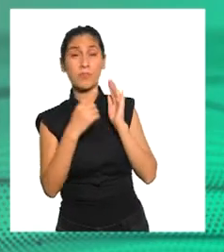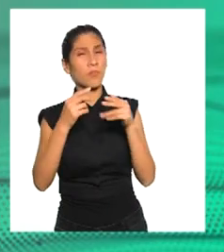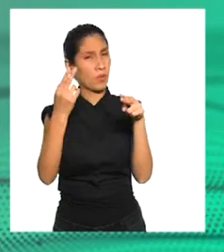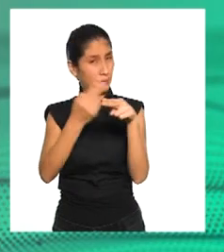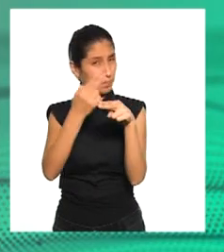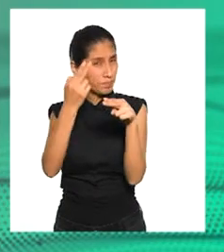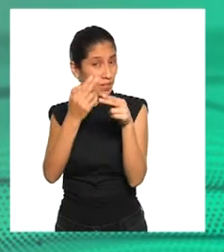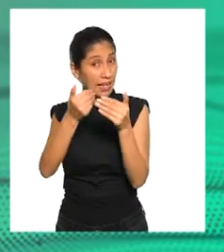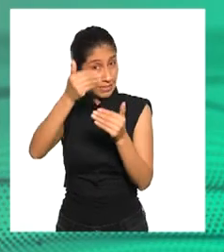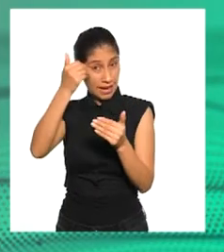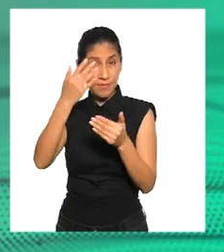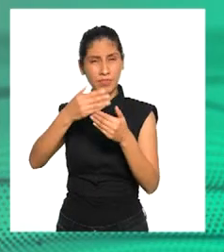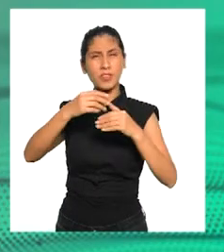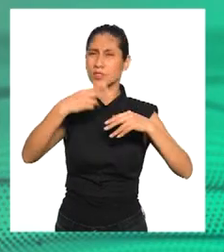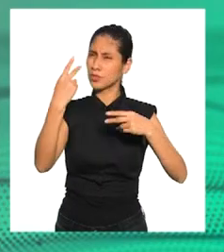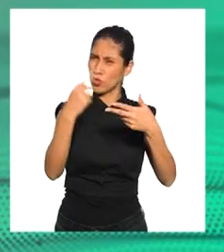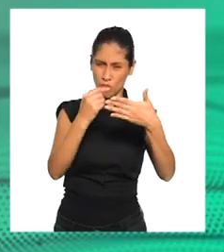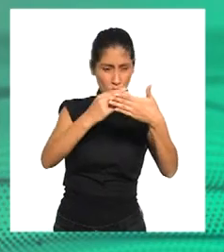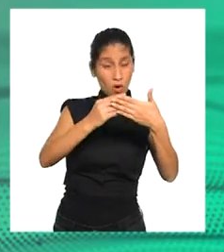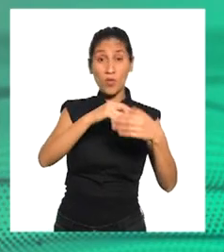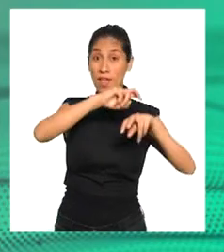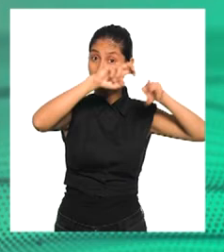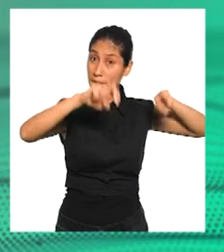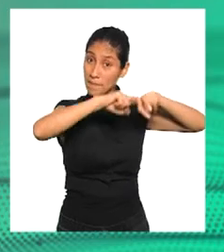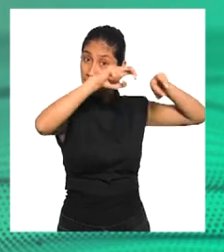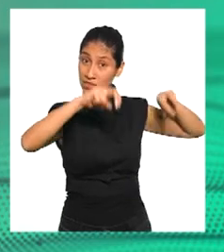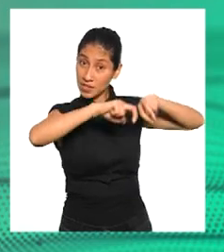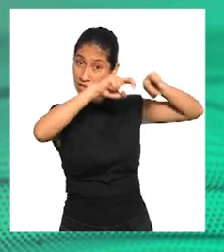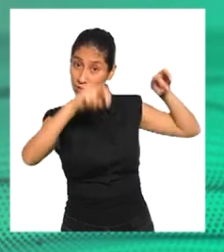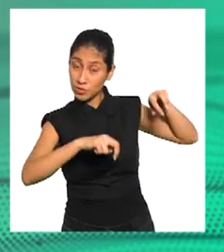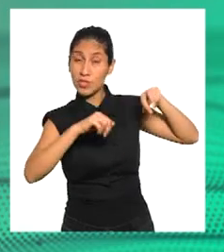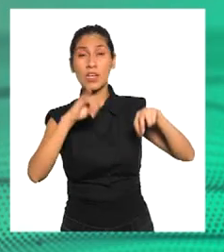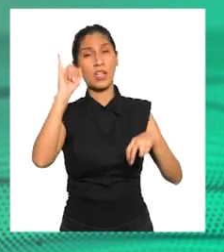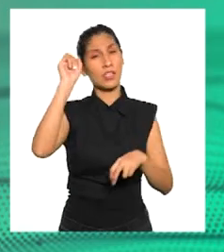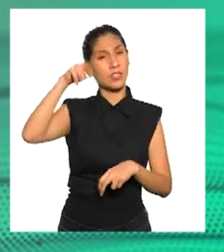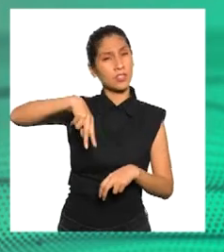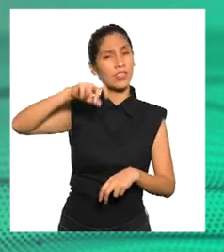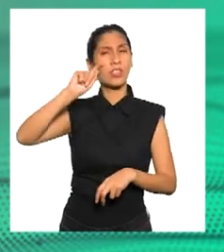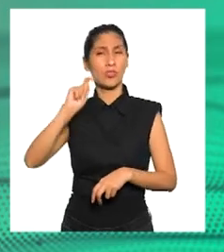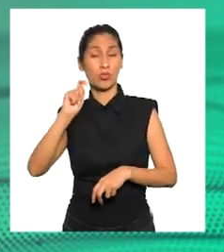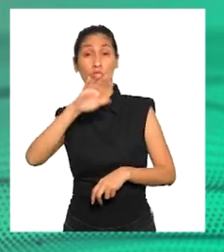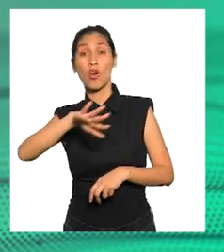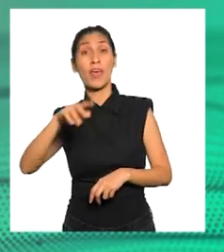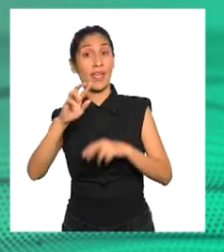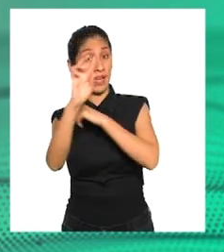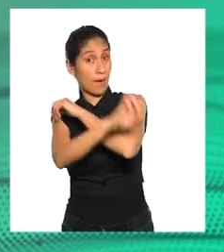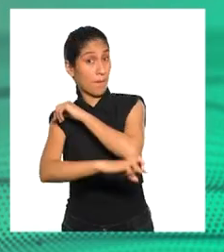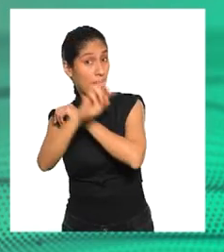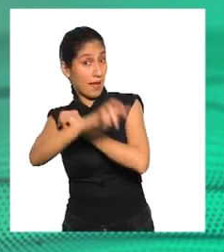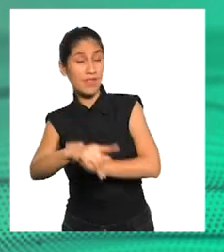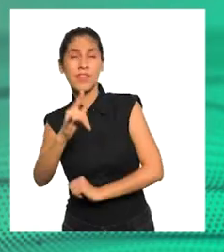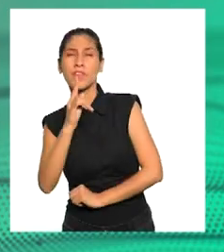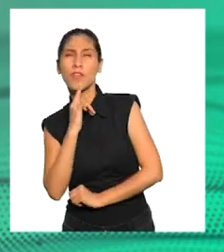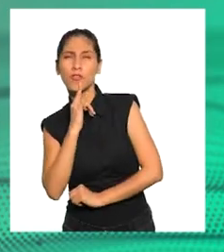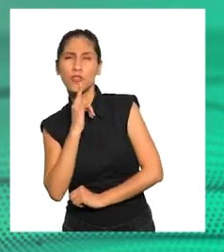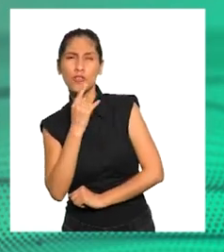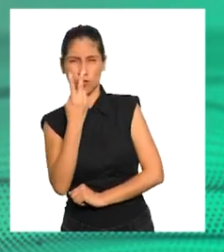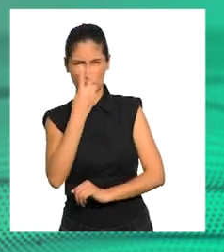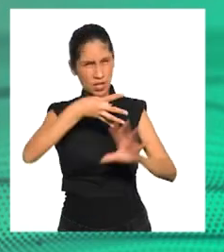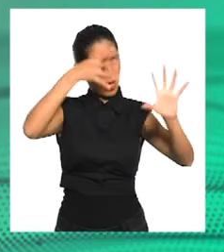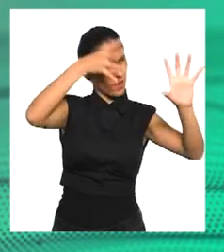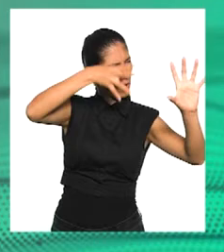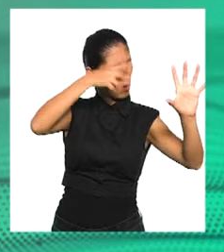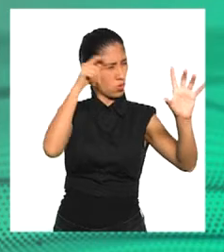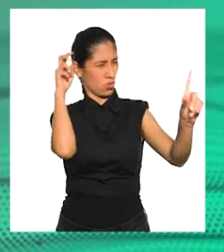Recientemente, gracias a una investigación del Instituto de Tecnología de Massachusetts, en Estados Unidos, se ha